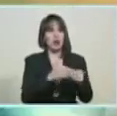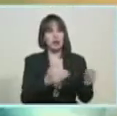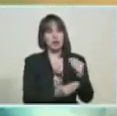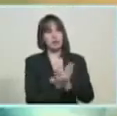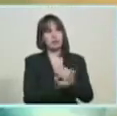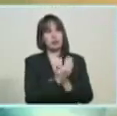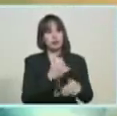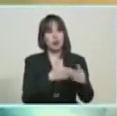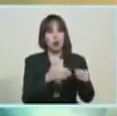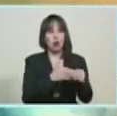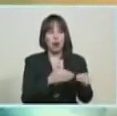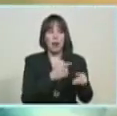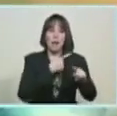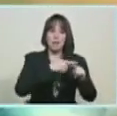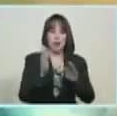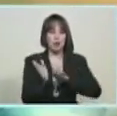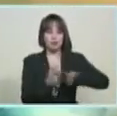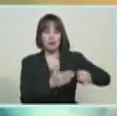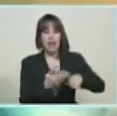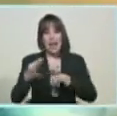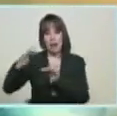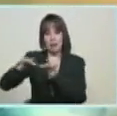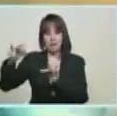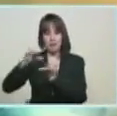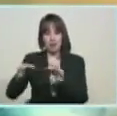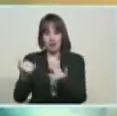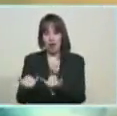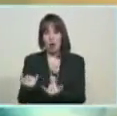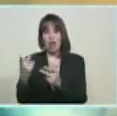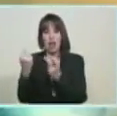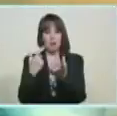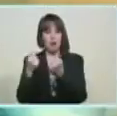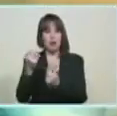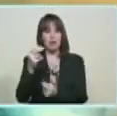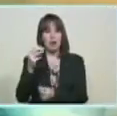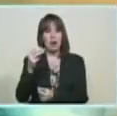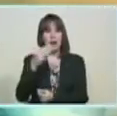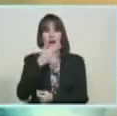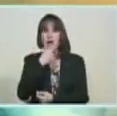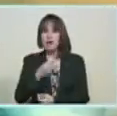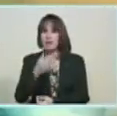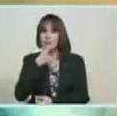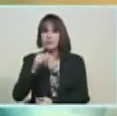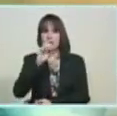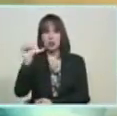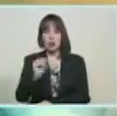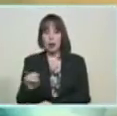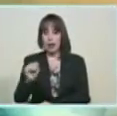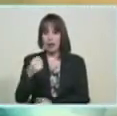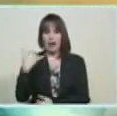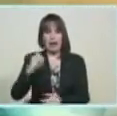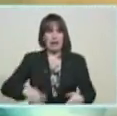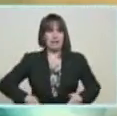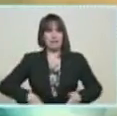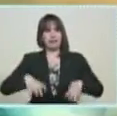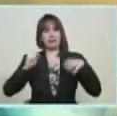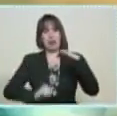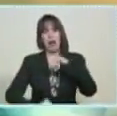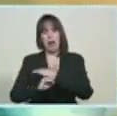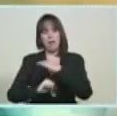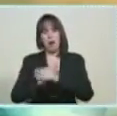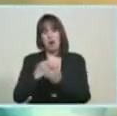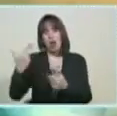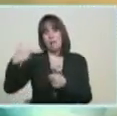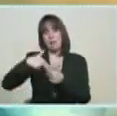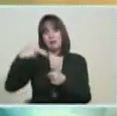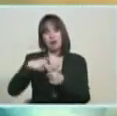imprimiendo. El Petro y el Bolívar ahora tiene sustento en la riqueza inmensa de petróleo de